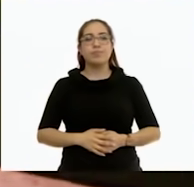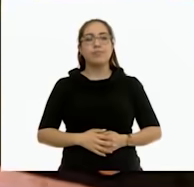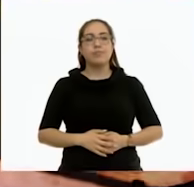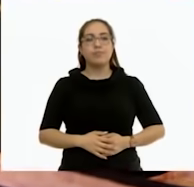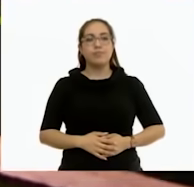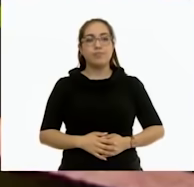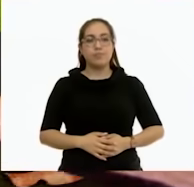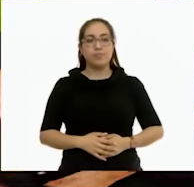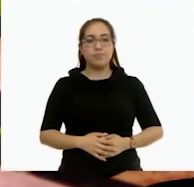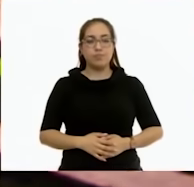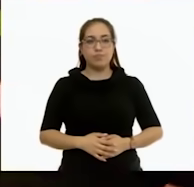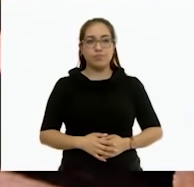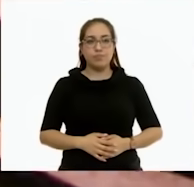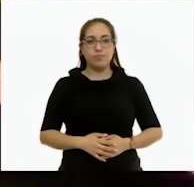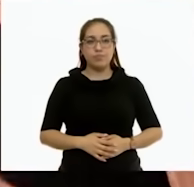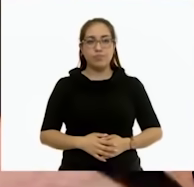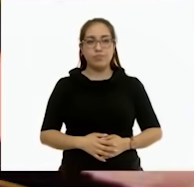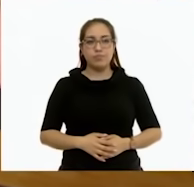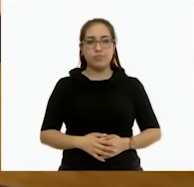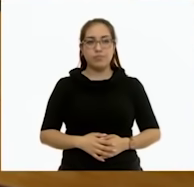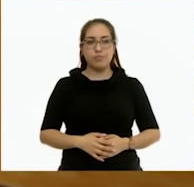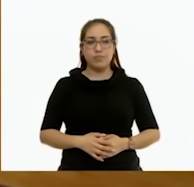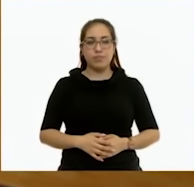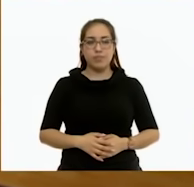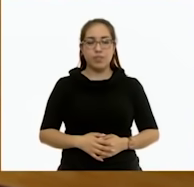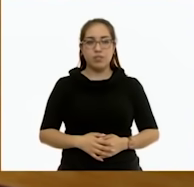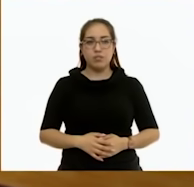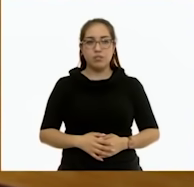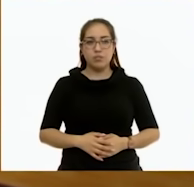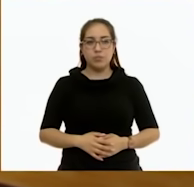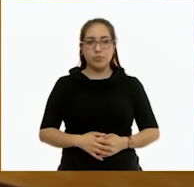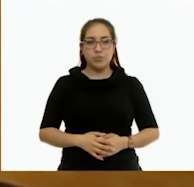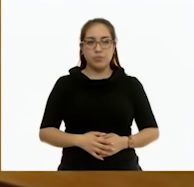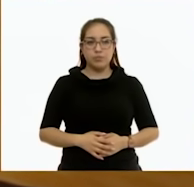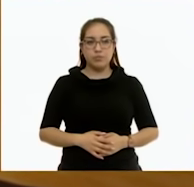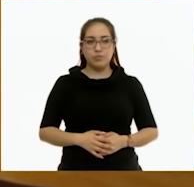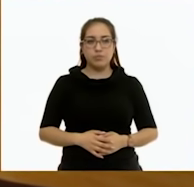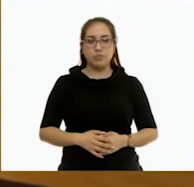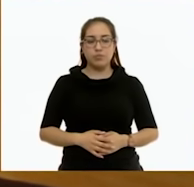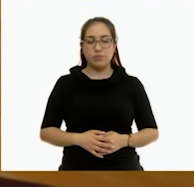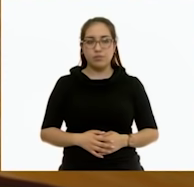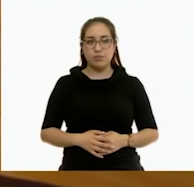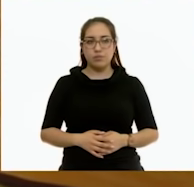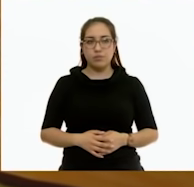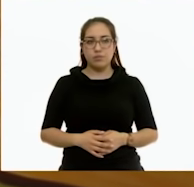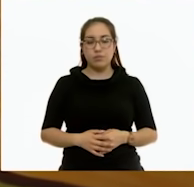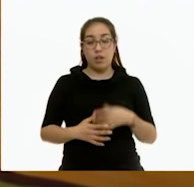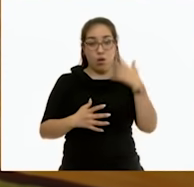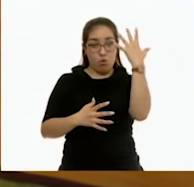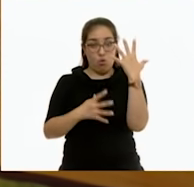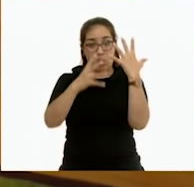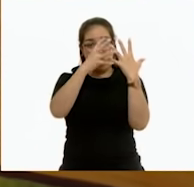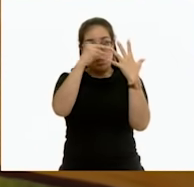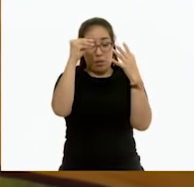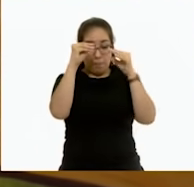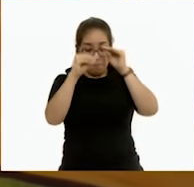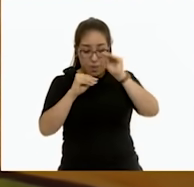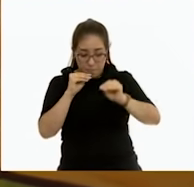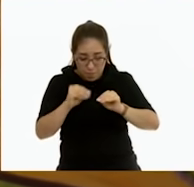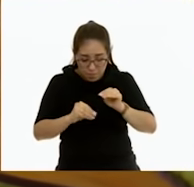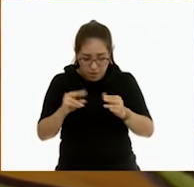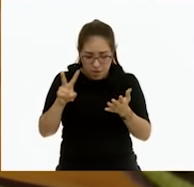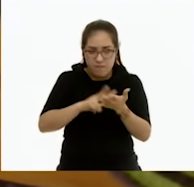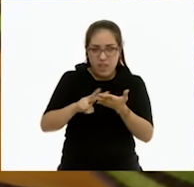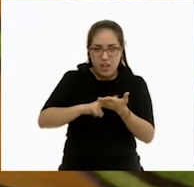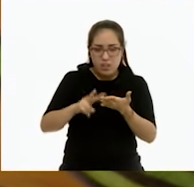machiak huwaka nasuk hiakim anepo huya sawasiari hittoe a ubakame